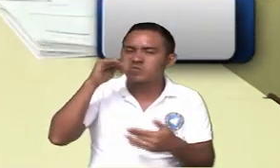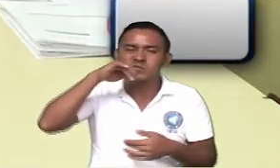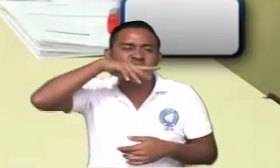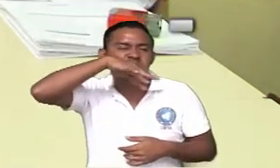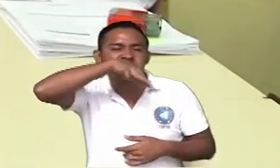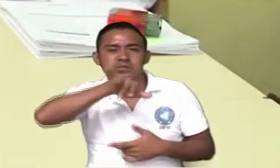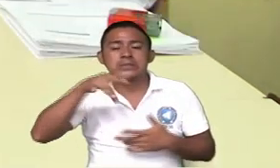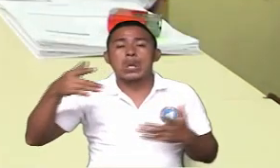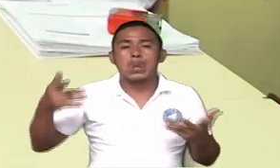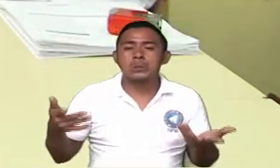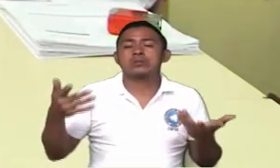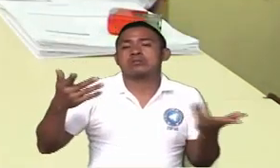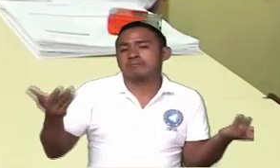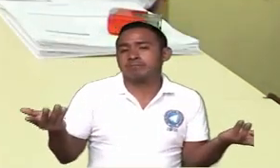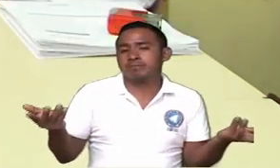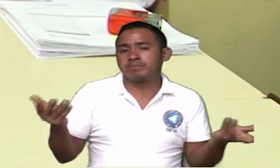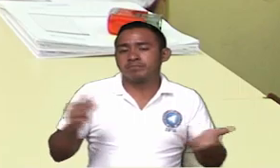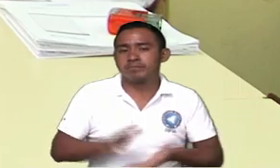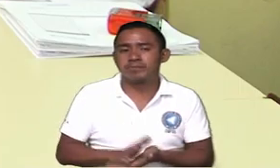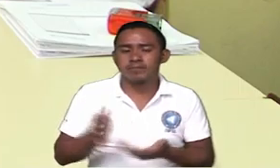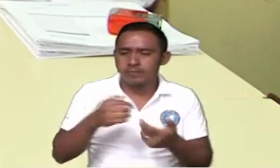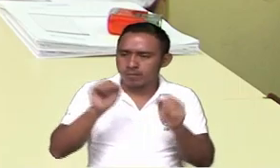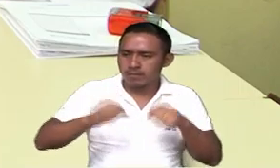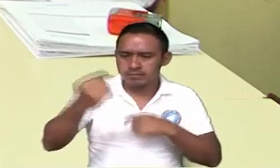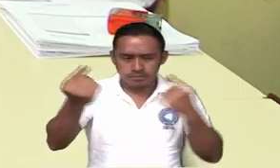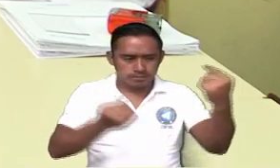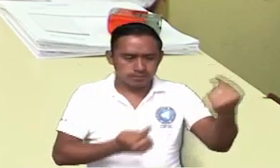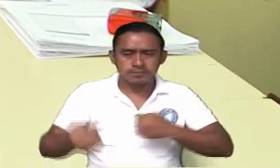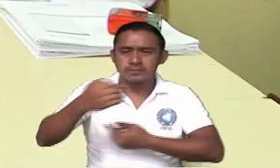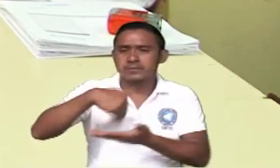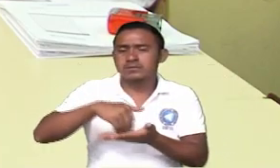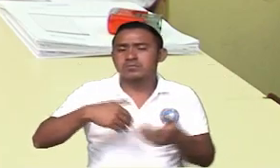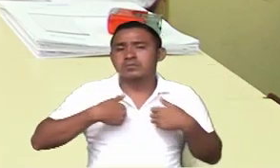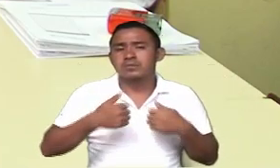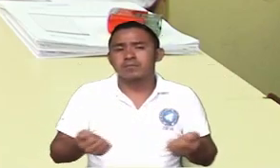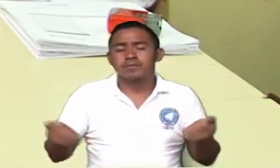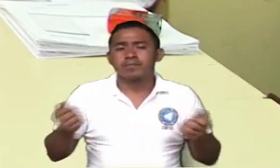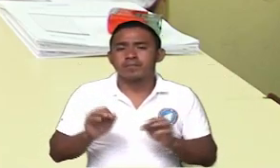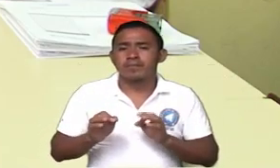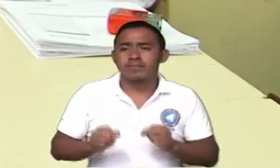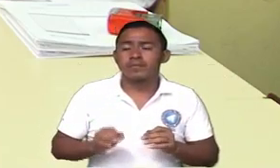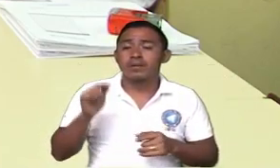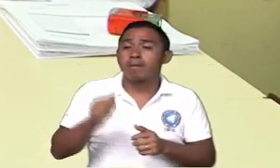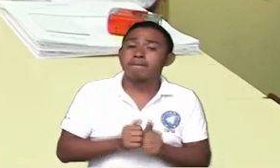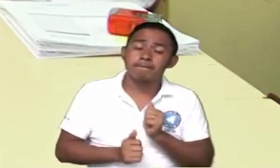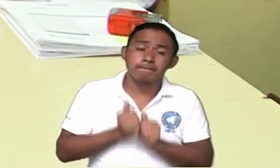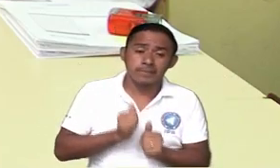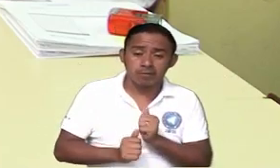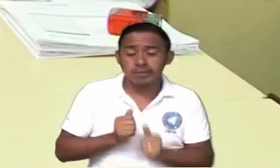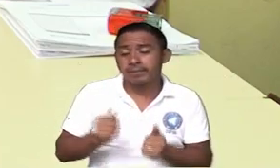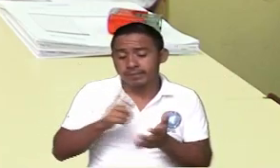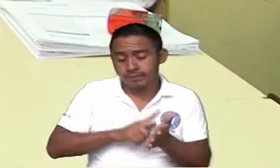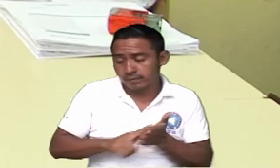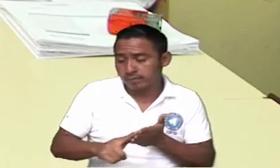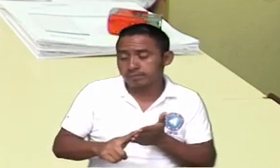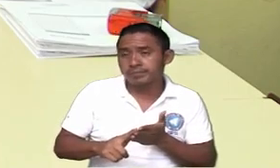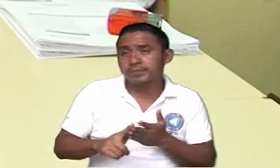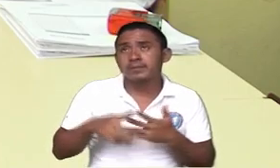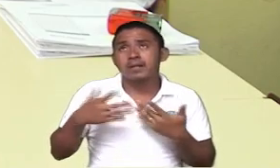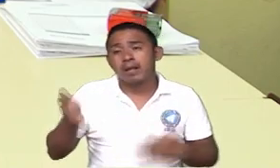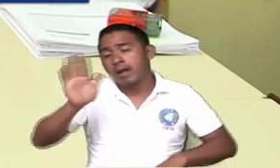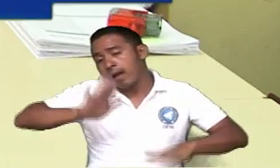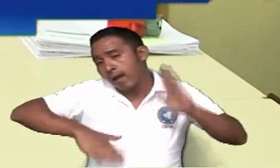el origen de su mal aliento. Pueden acercarse a las diferentes unidades de salud. Es un problema de higiene, y a veces es un